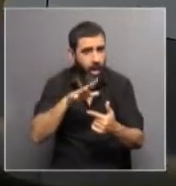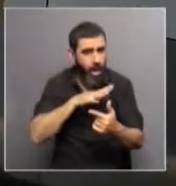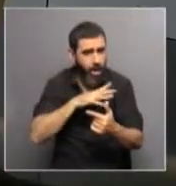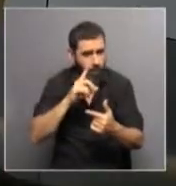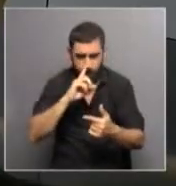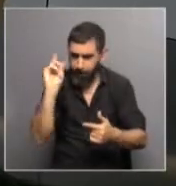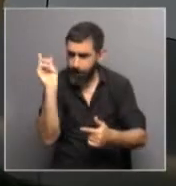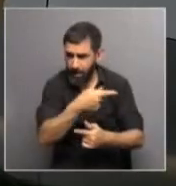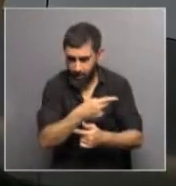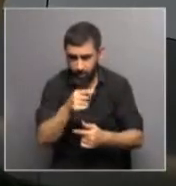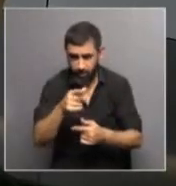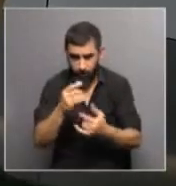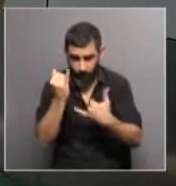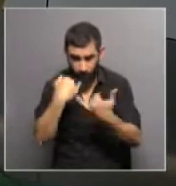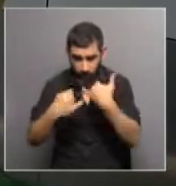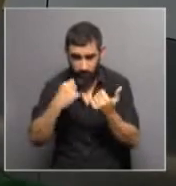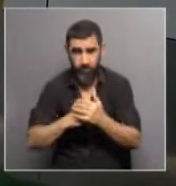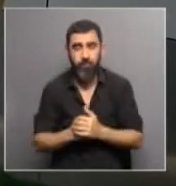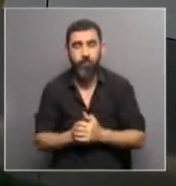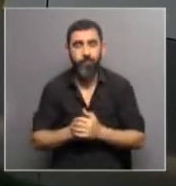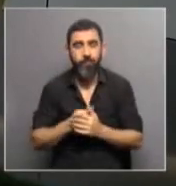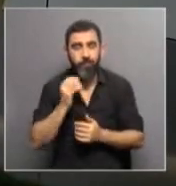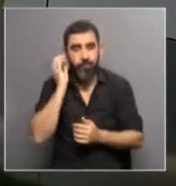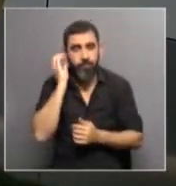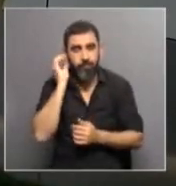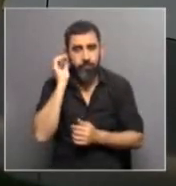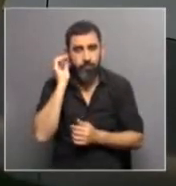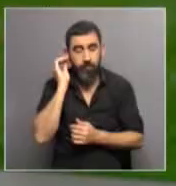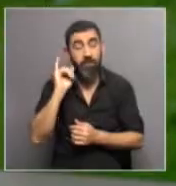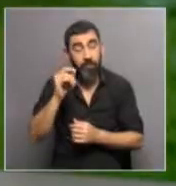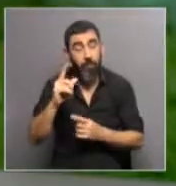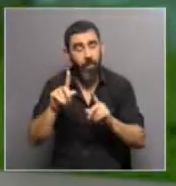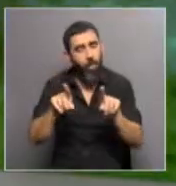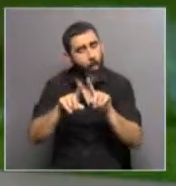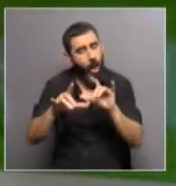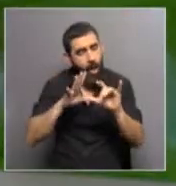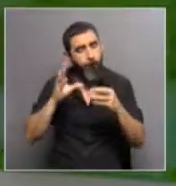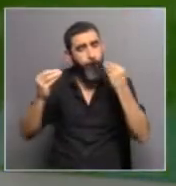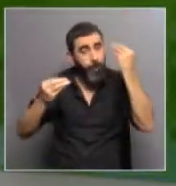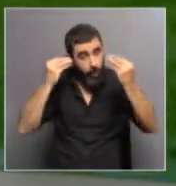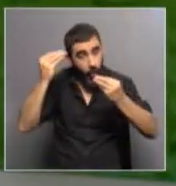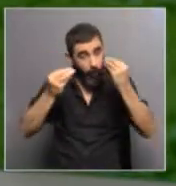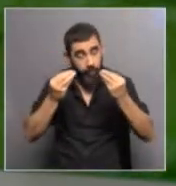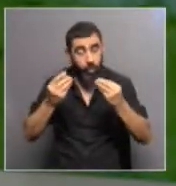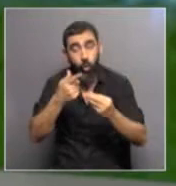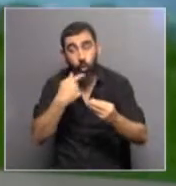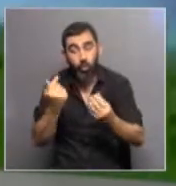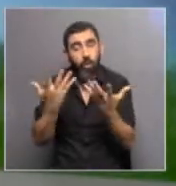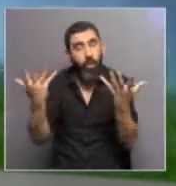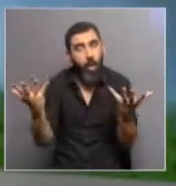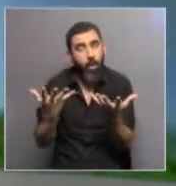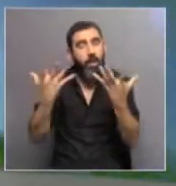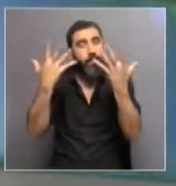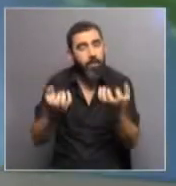más rápido que en otras disciplinas, ¿es correcto? Sí, pero igual tenemos la preocupación. Nosotros ahora estamos en INEA intentando